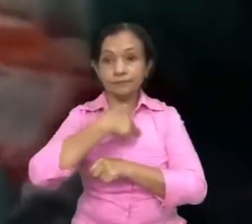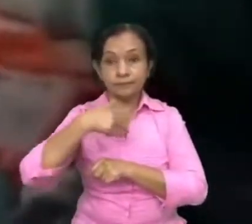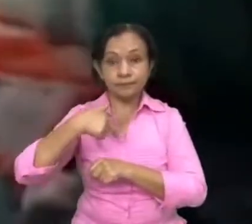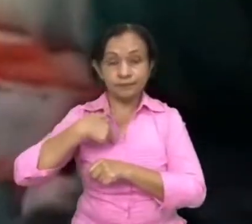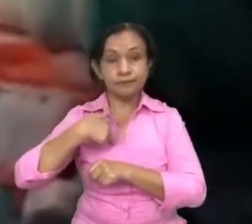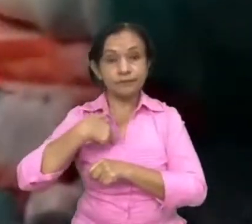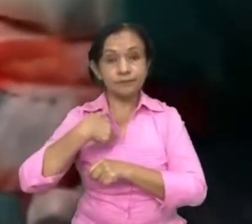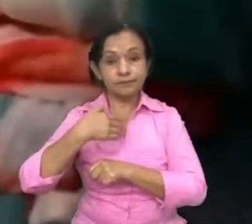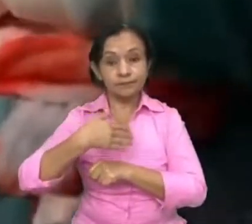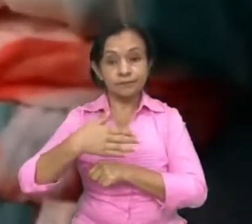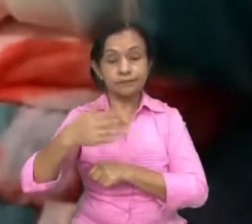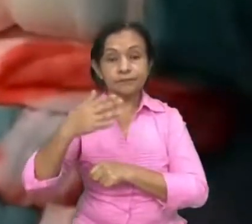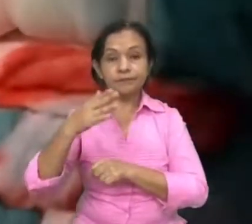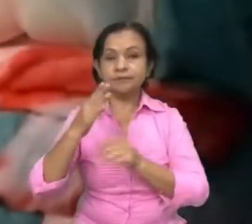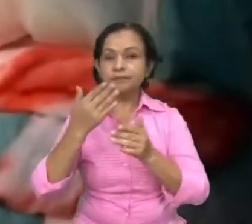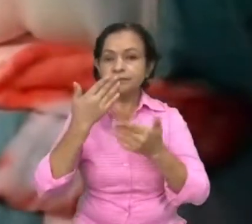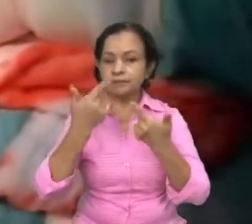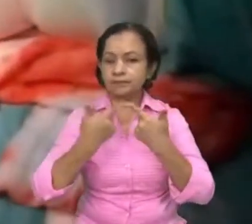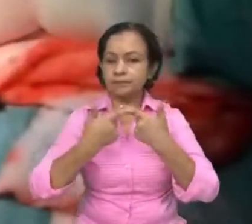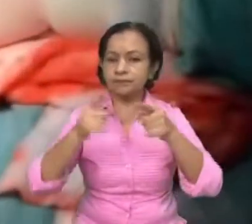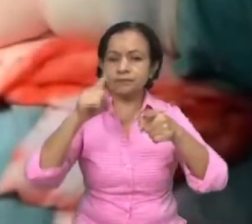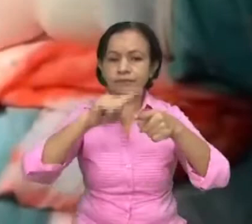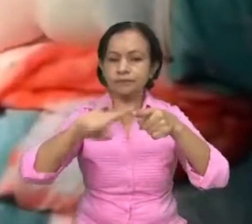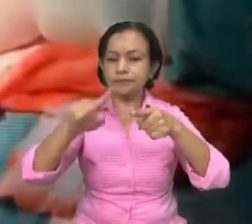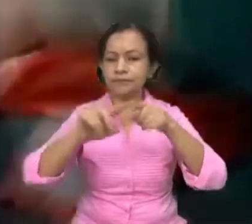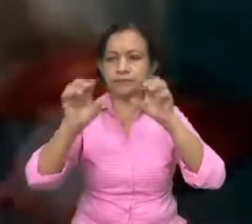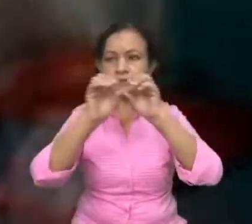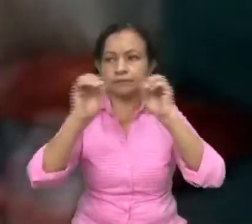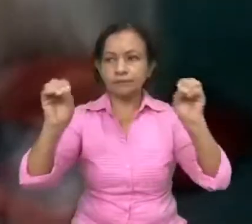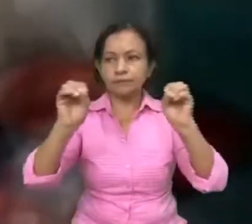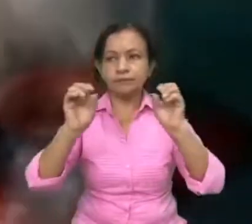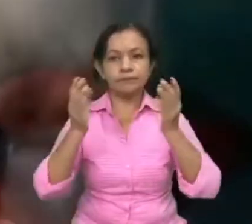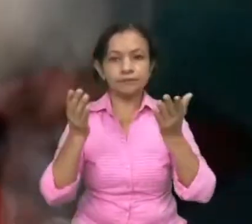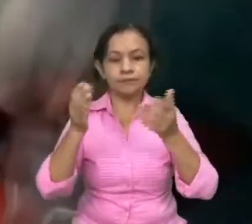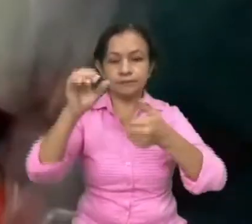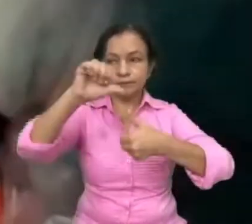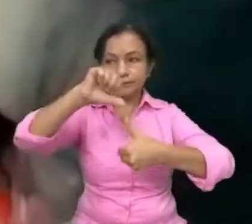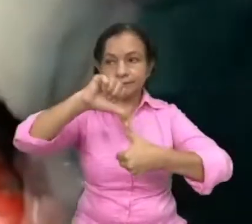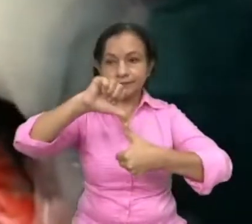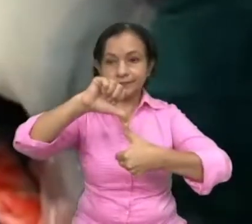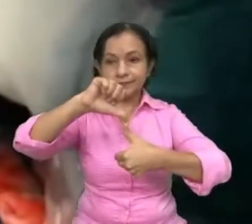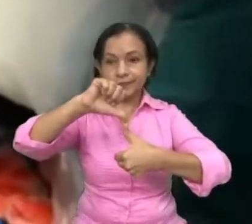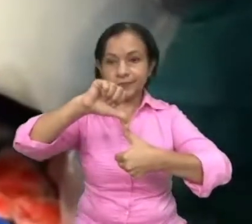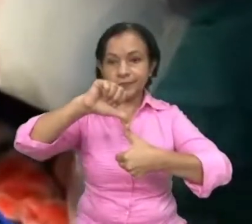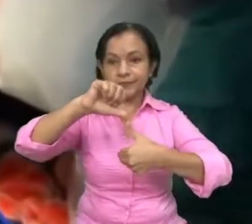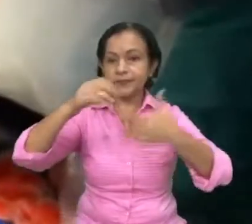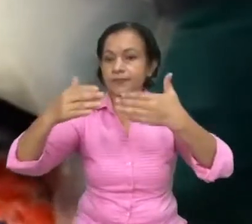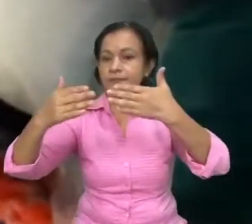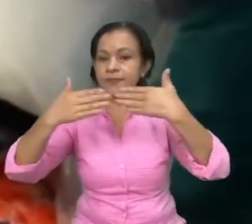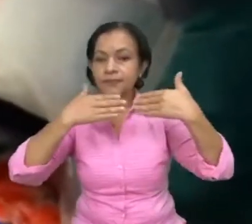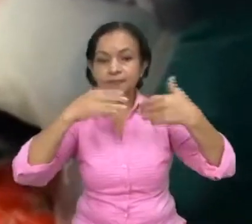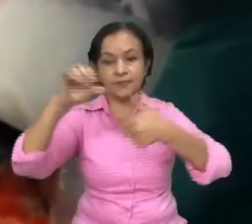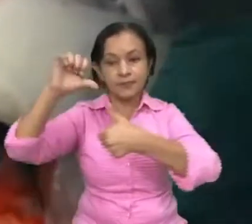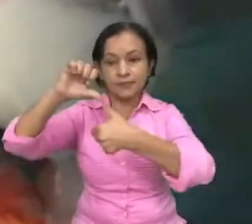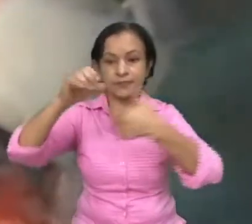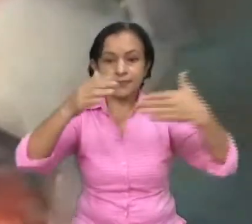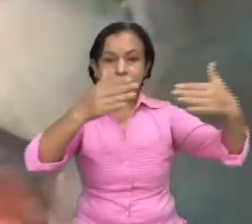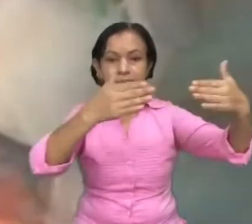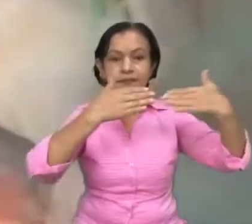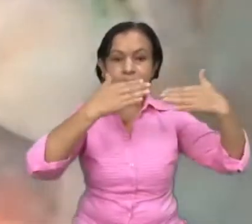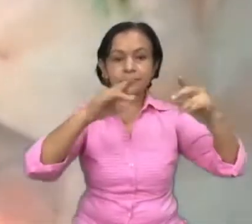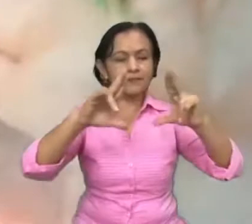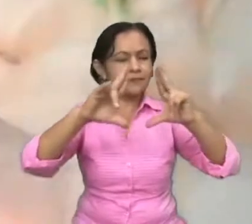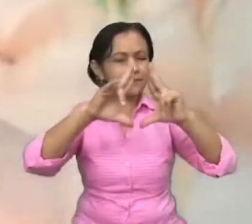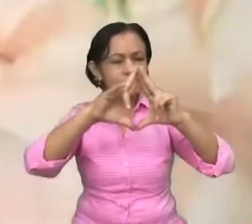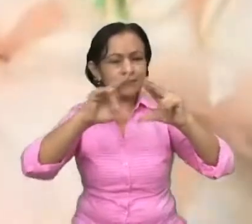realizados son totalmente gratuitos a la población. Centroamérica y Panamá, Nicaragua es el